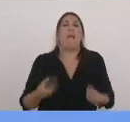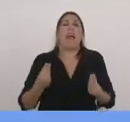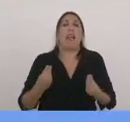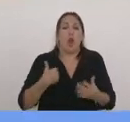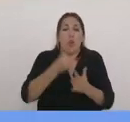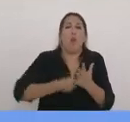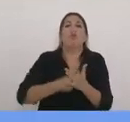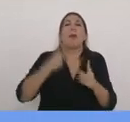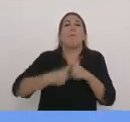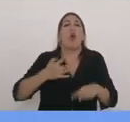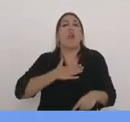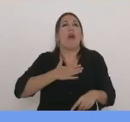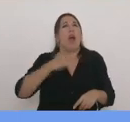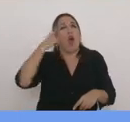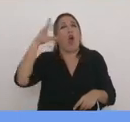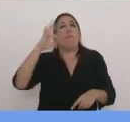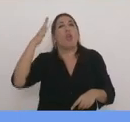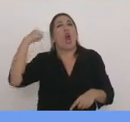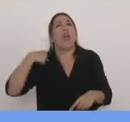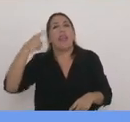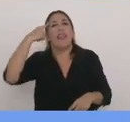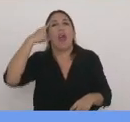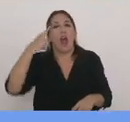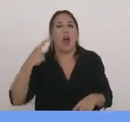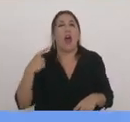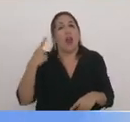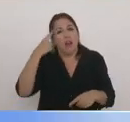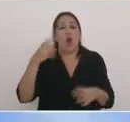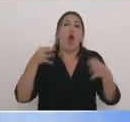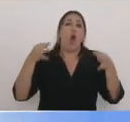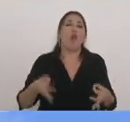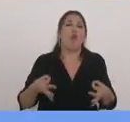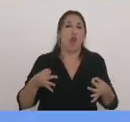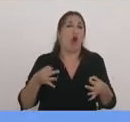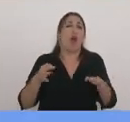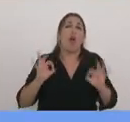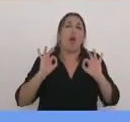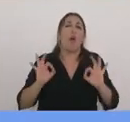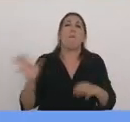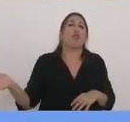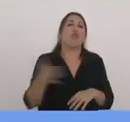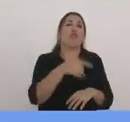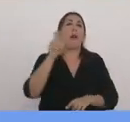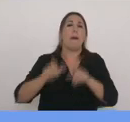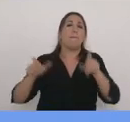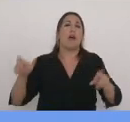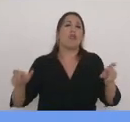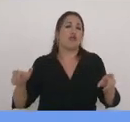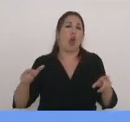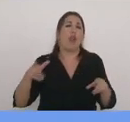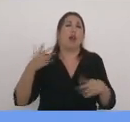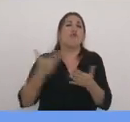nuestras ideas. Honor y gloria a todas las víctimas de la